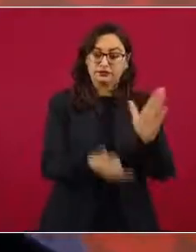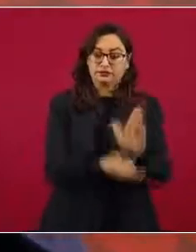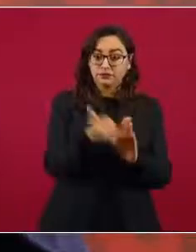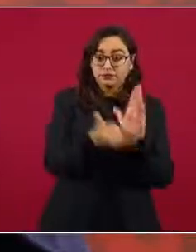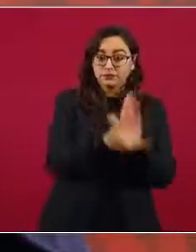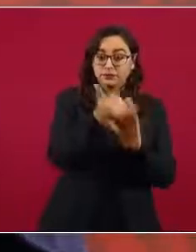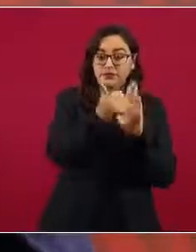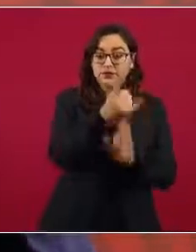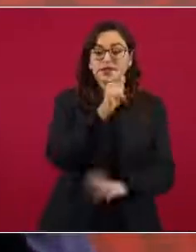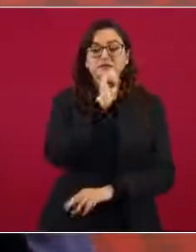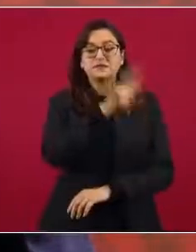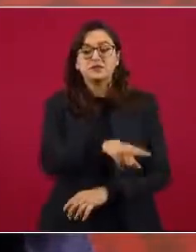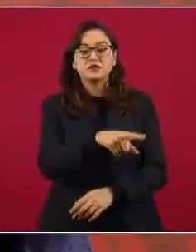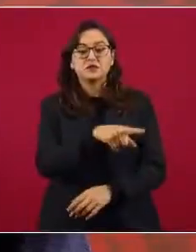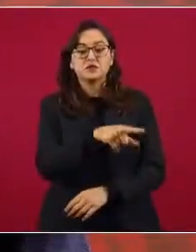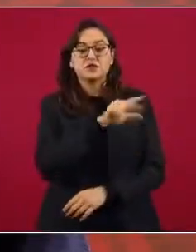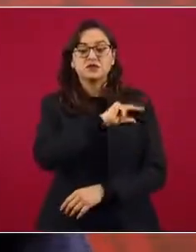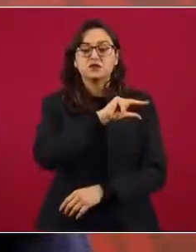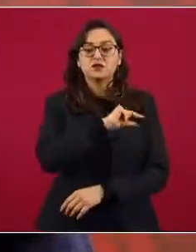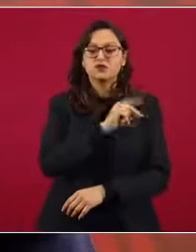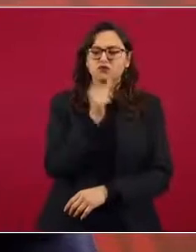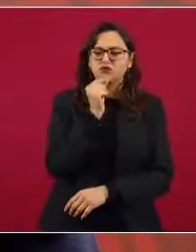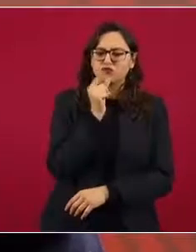servicio de la vigilancia,